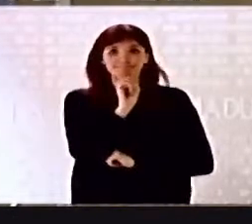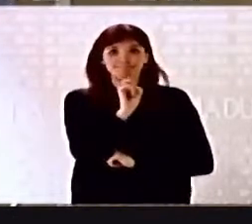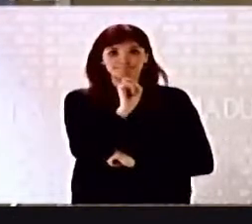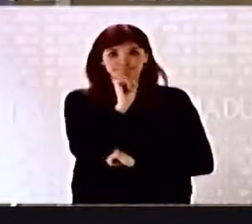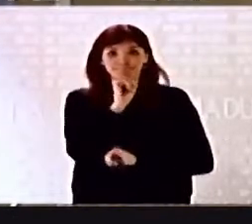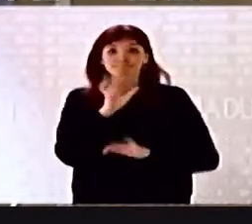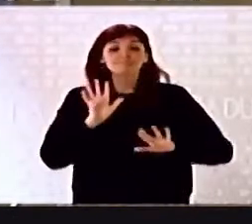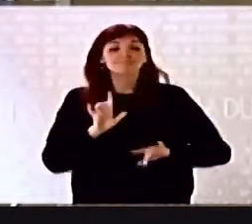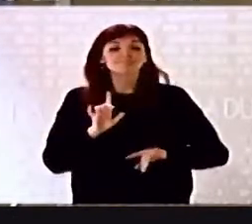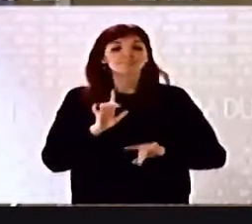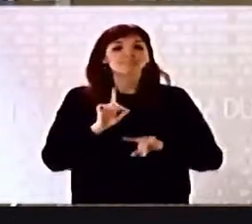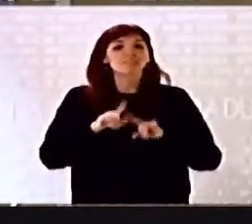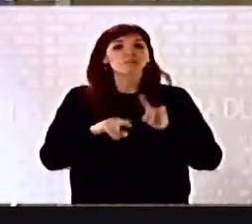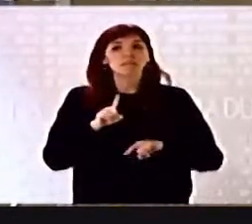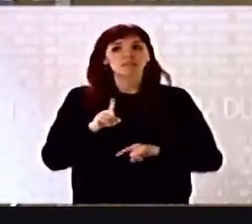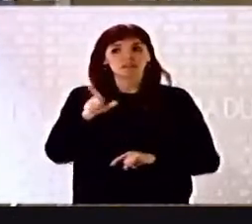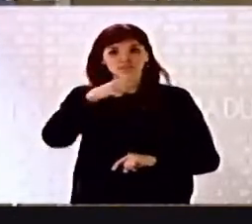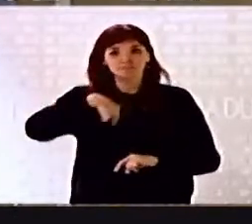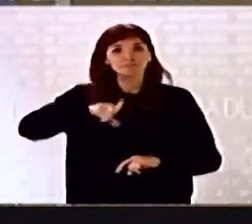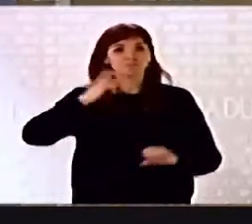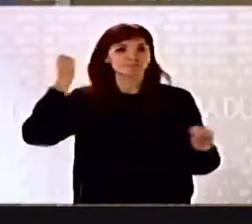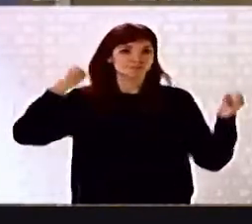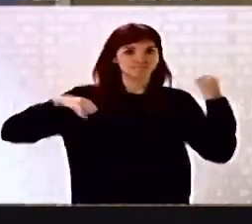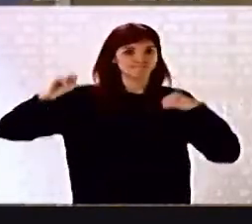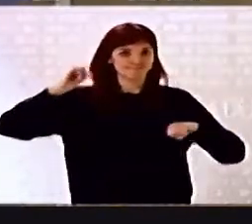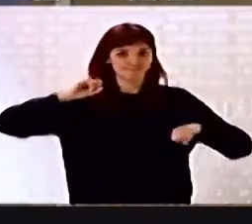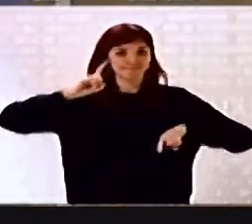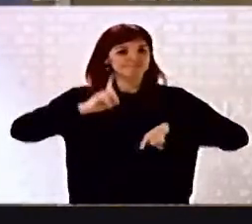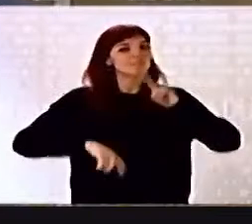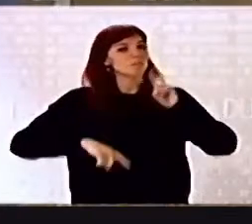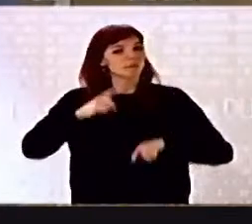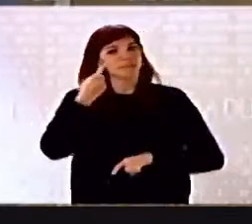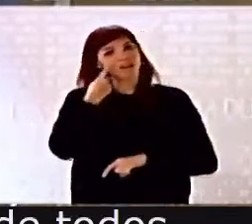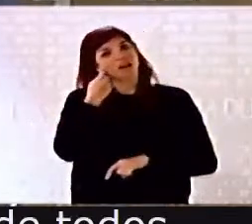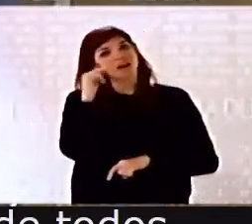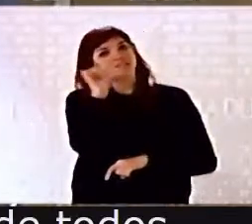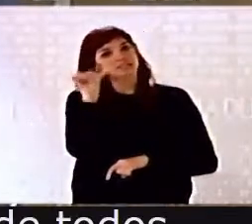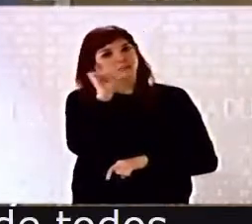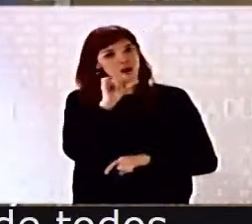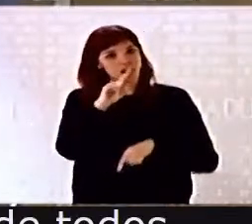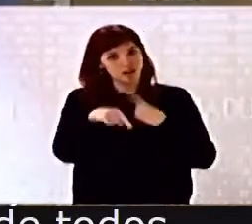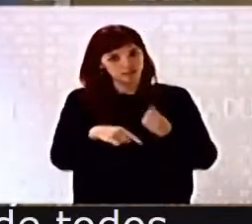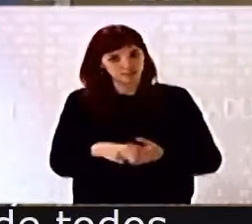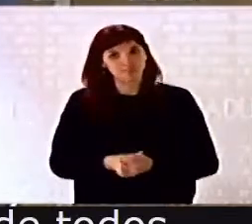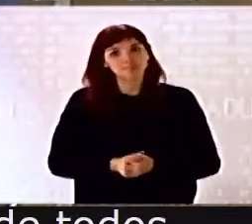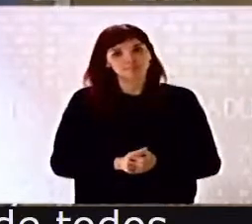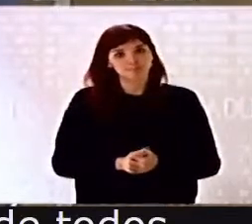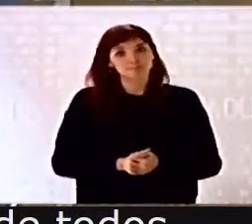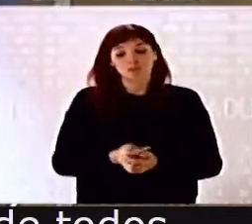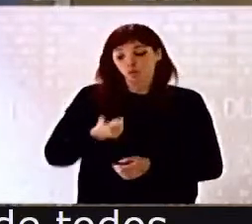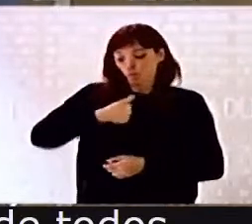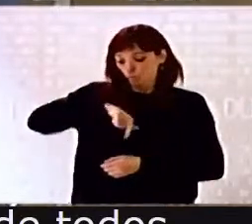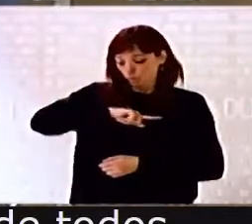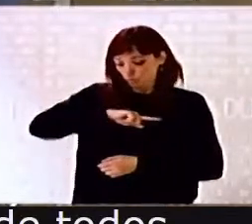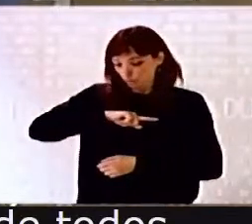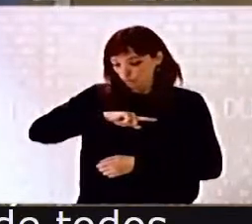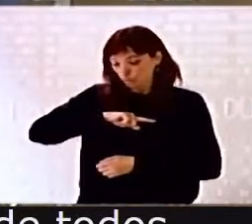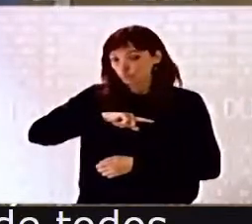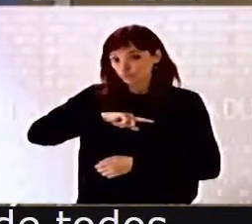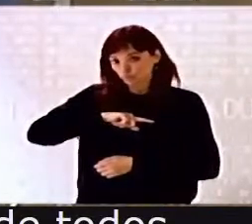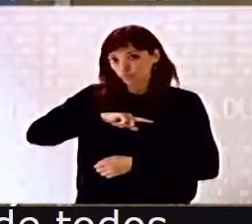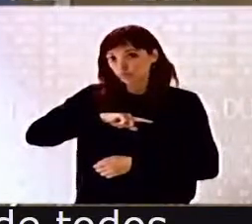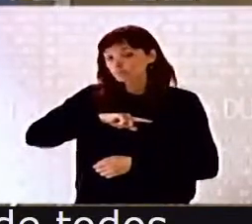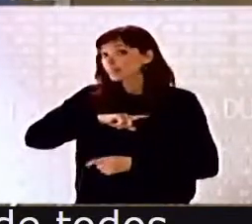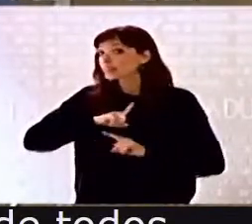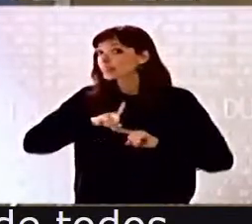pero depende de todos nosotros lo complicadas que sean las semanas que vienen. En nosotros